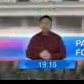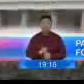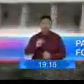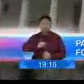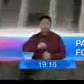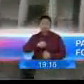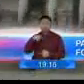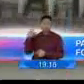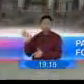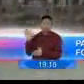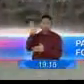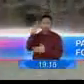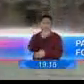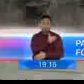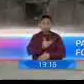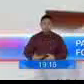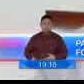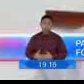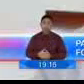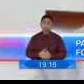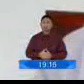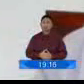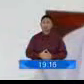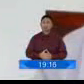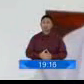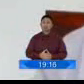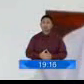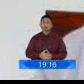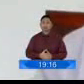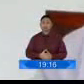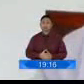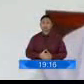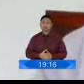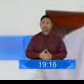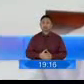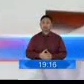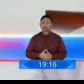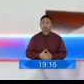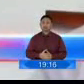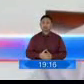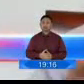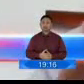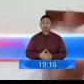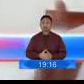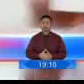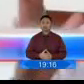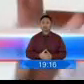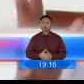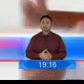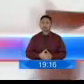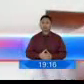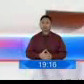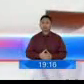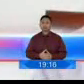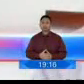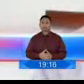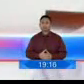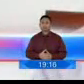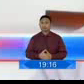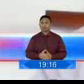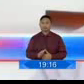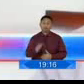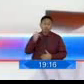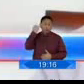sillón presidencial. Lo más probable es que gane un candidato del centro, nuevamente estamos especulando, y